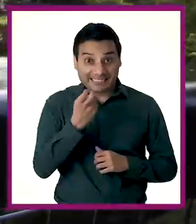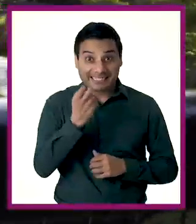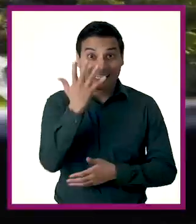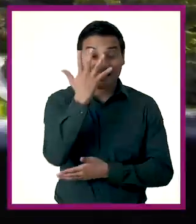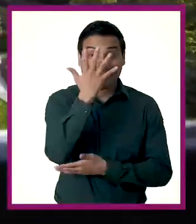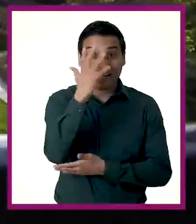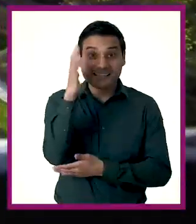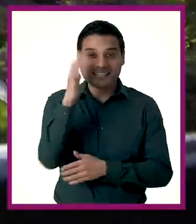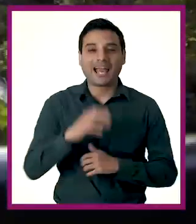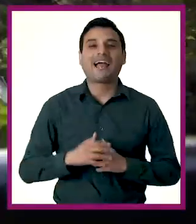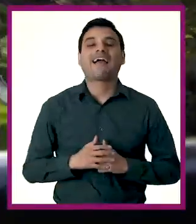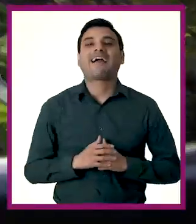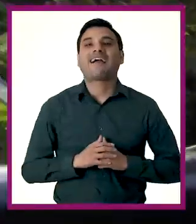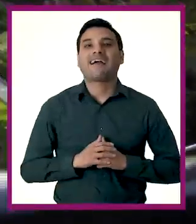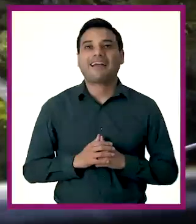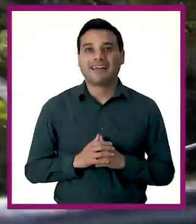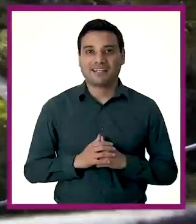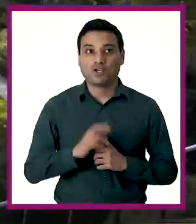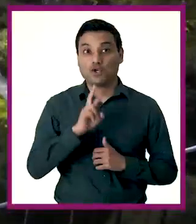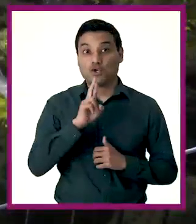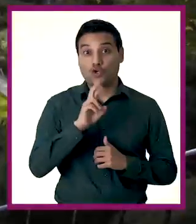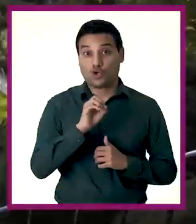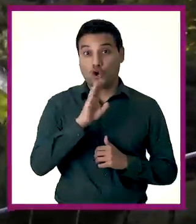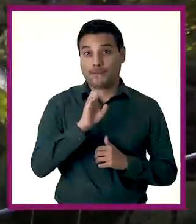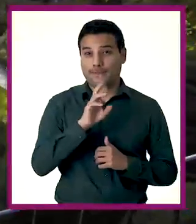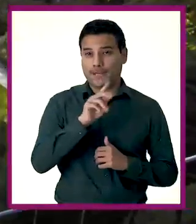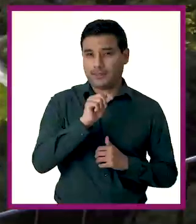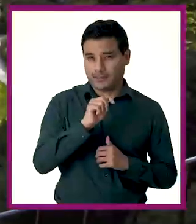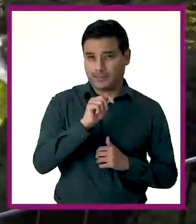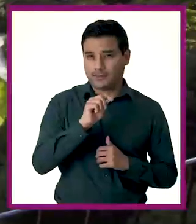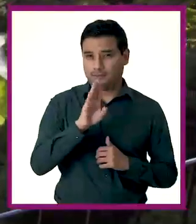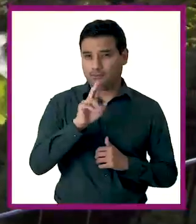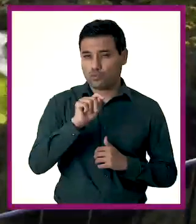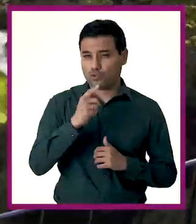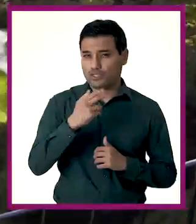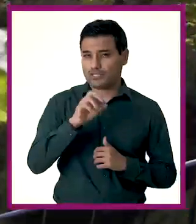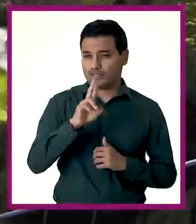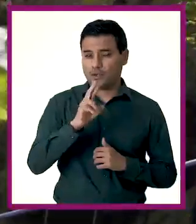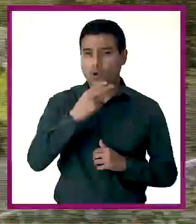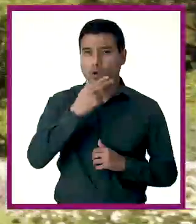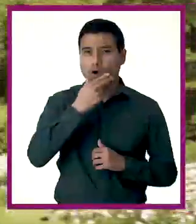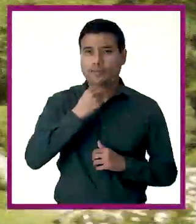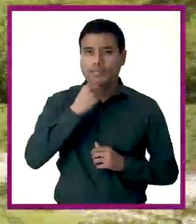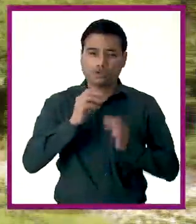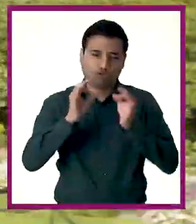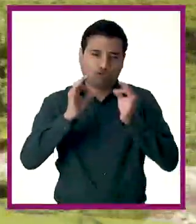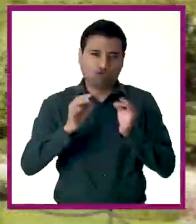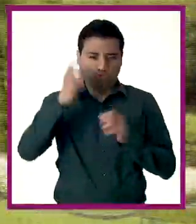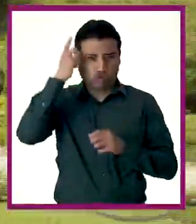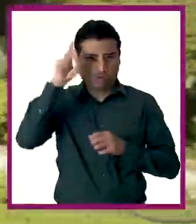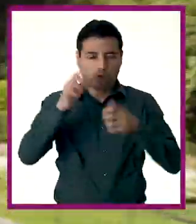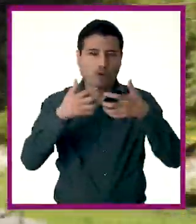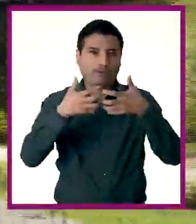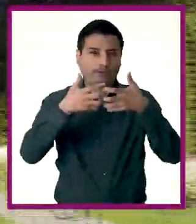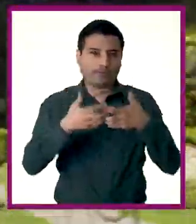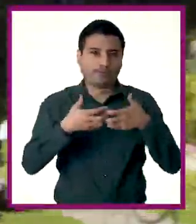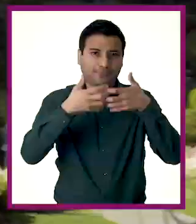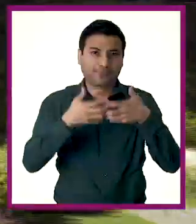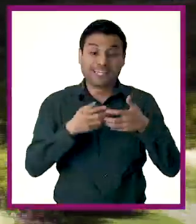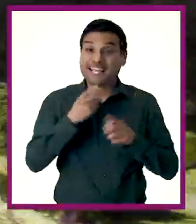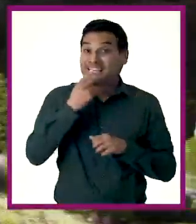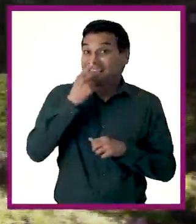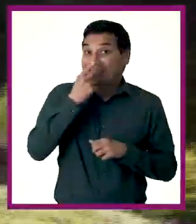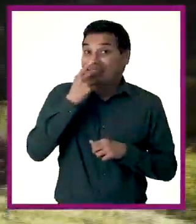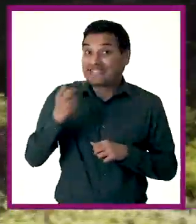Este es el jardín. Este es el jardín hundido. Robert Butcher solía ser un empresario en el este de Canadá. Sí. Y